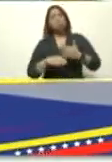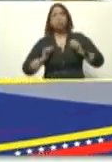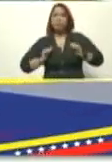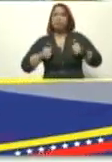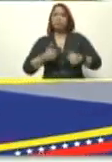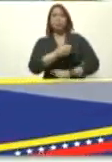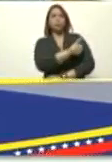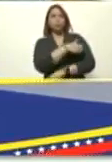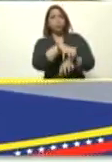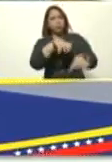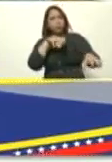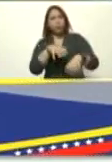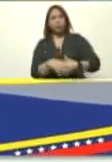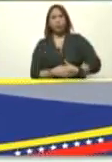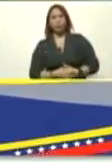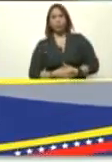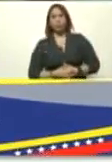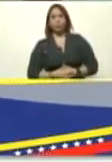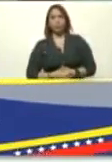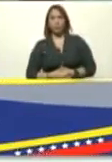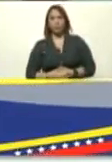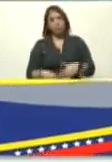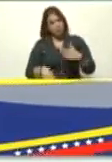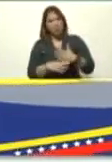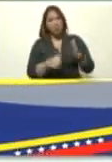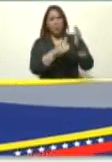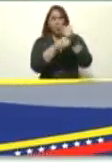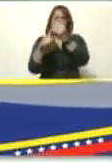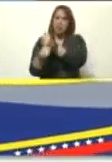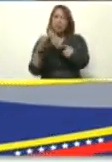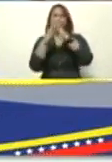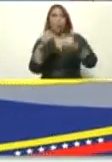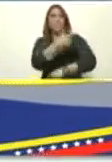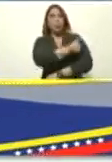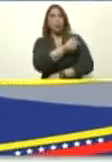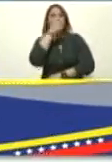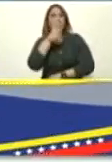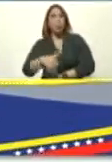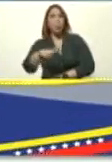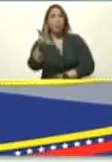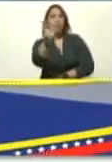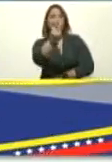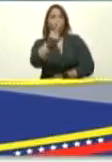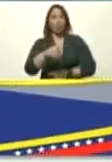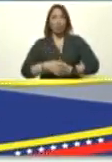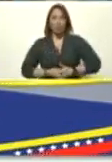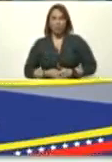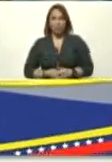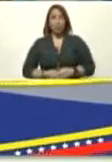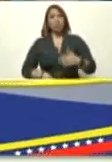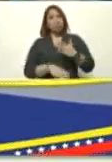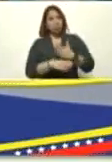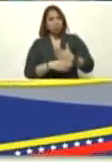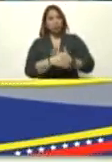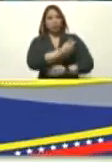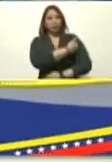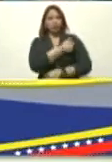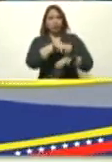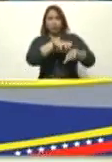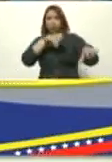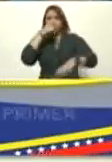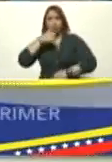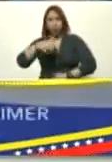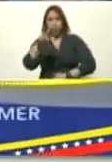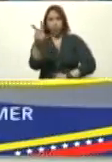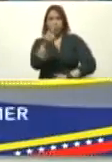la vacunación, vamos a conseguir todas las vacunas para el pueblo de Venezuela y vamos a vacunar al pueblo de